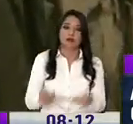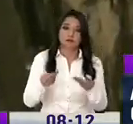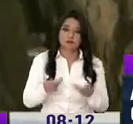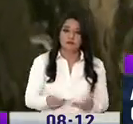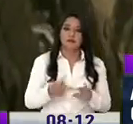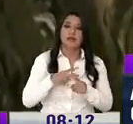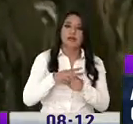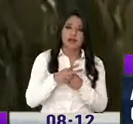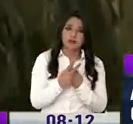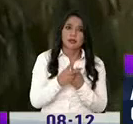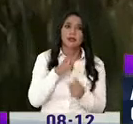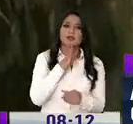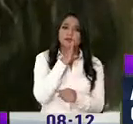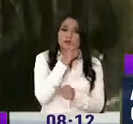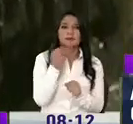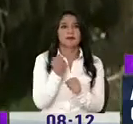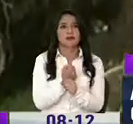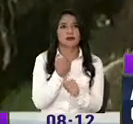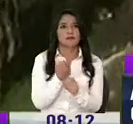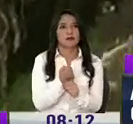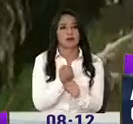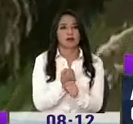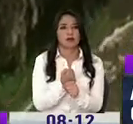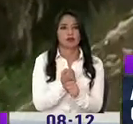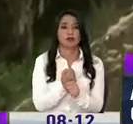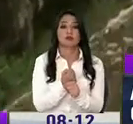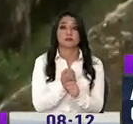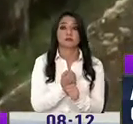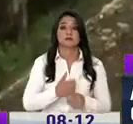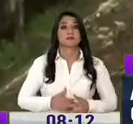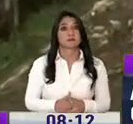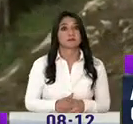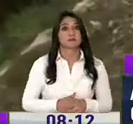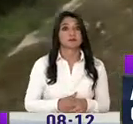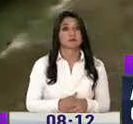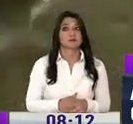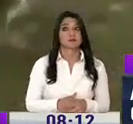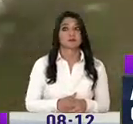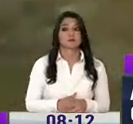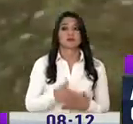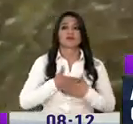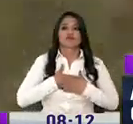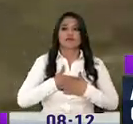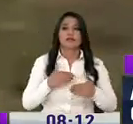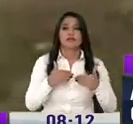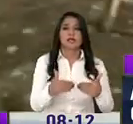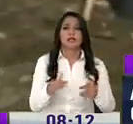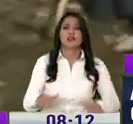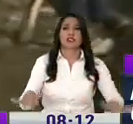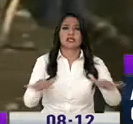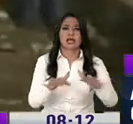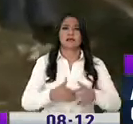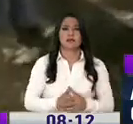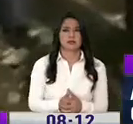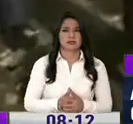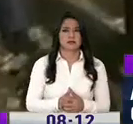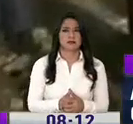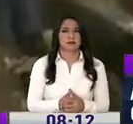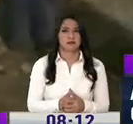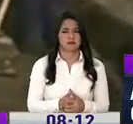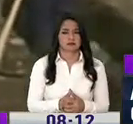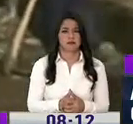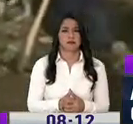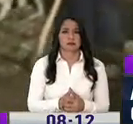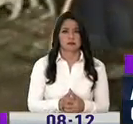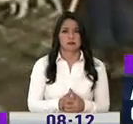siempre hemos trabajado y esta vez lo hacemos con mucho amor, con mucha pasión, porque realmente es para nuestro barrio. Muchas gracias. Esa es la